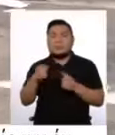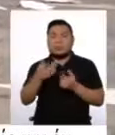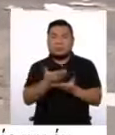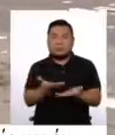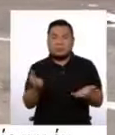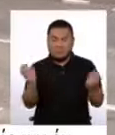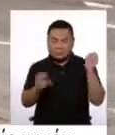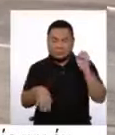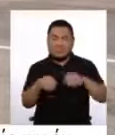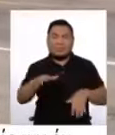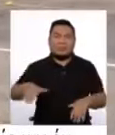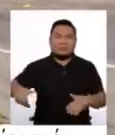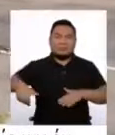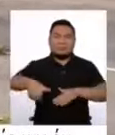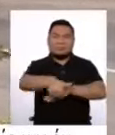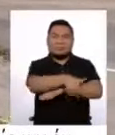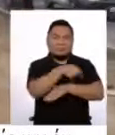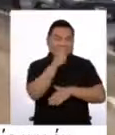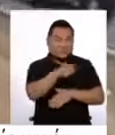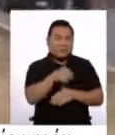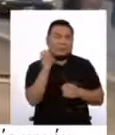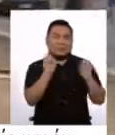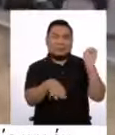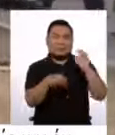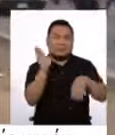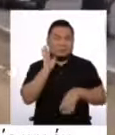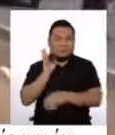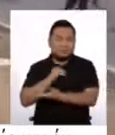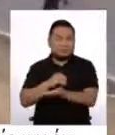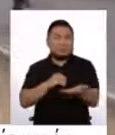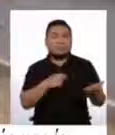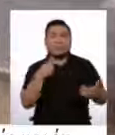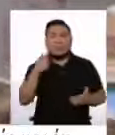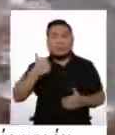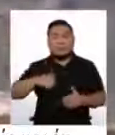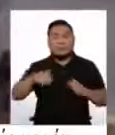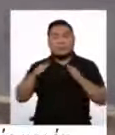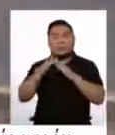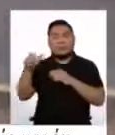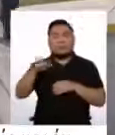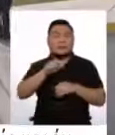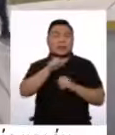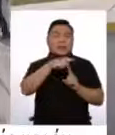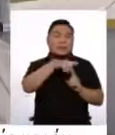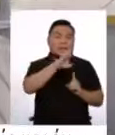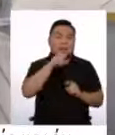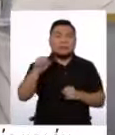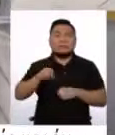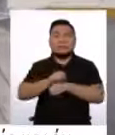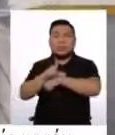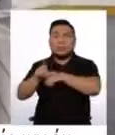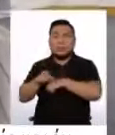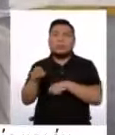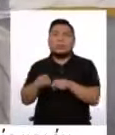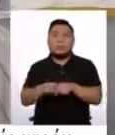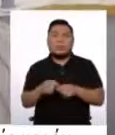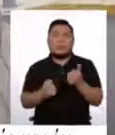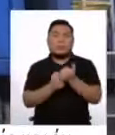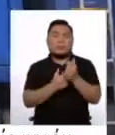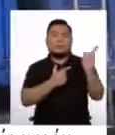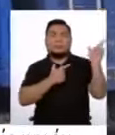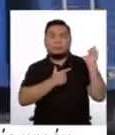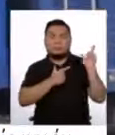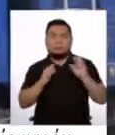frutas, así quedó la avenida luego de que los agentes de serenazgo de las municipalidades de Ati y San Luis, además de las Fuerzas Armadas,